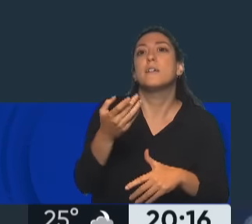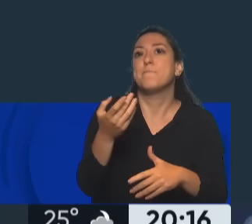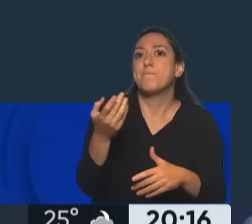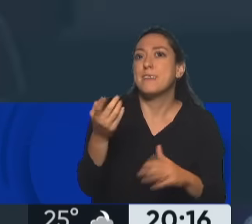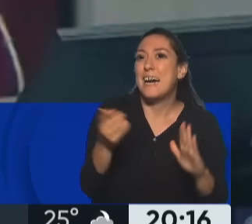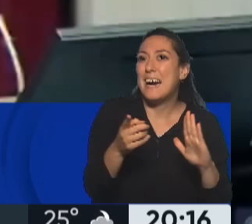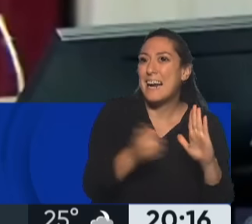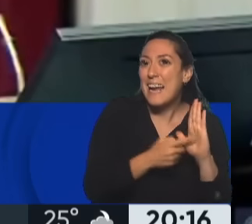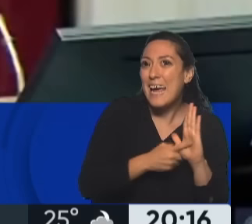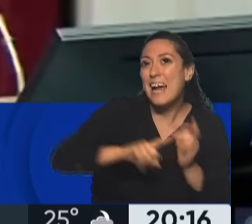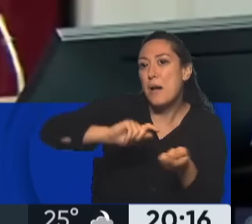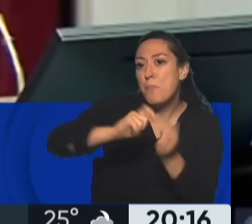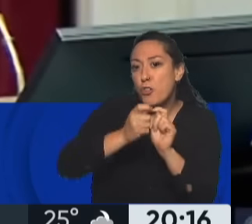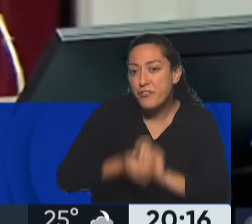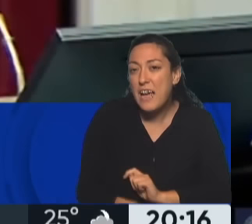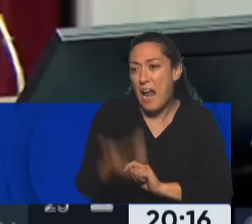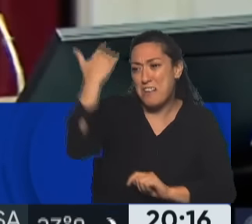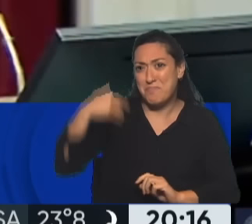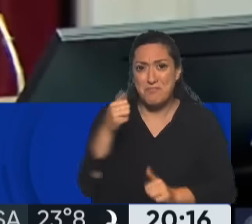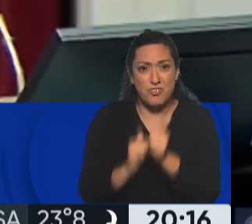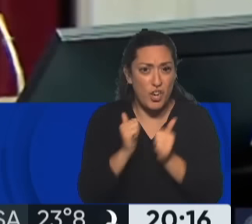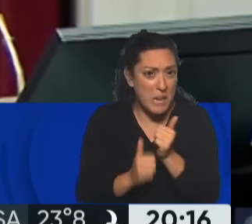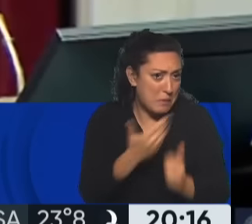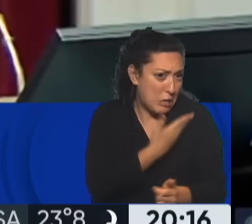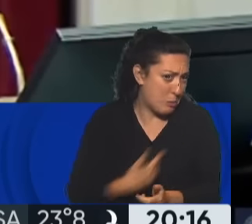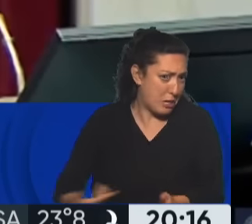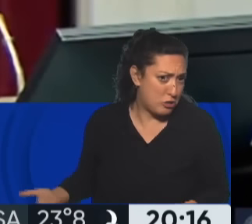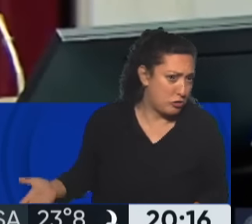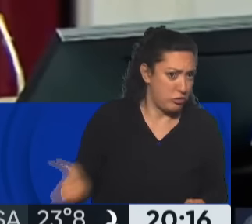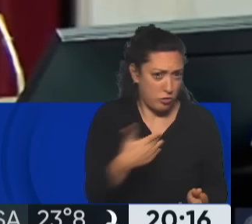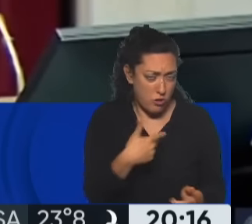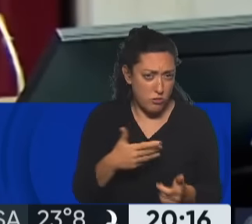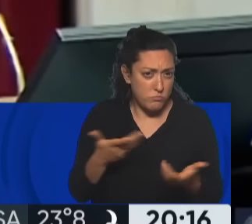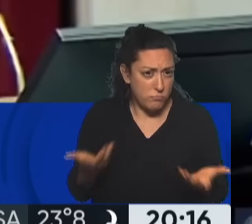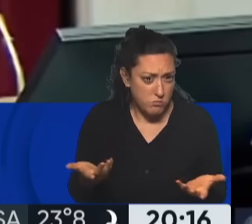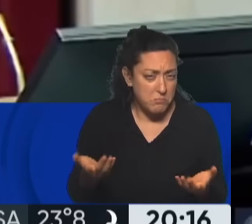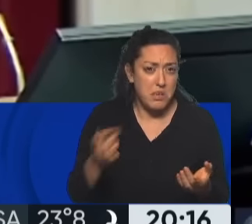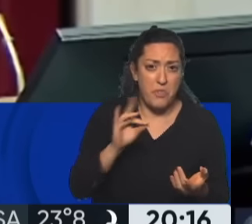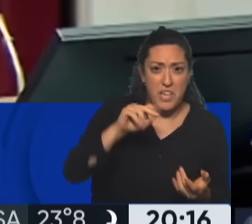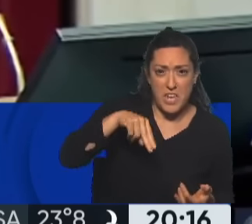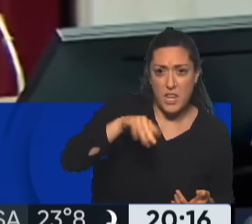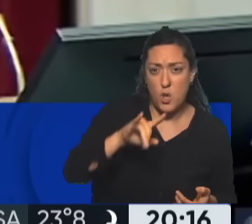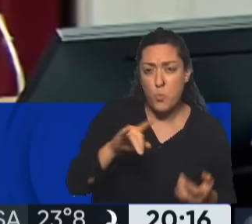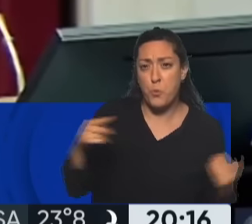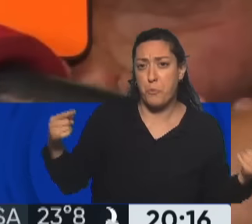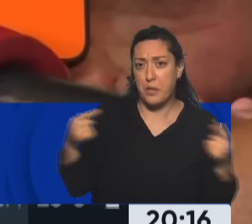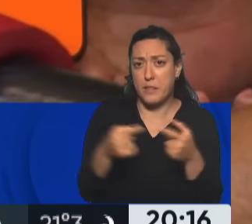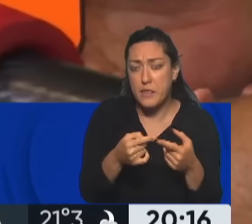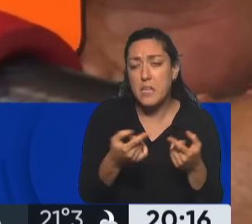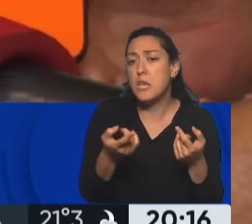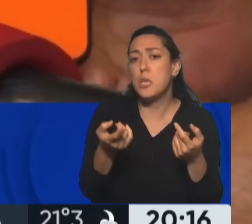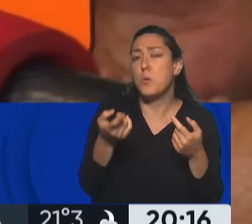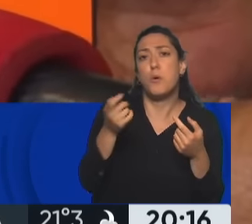las reglas con las que históricamente todos los gobiernos utilizaron, que son los DNU, para hacer algún tipo